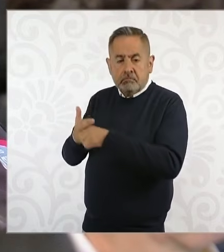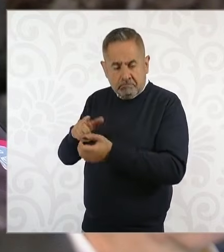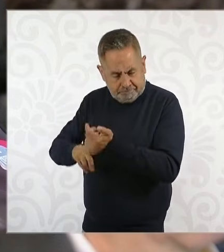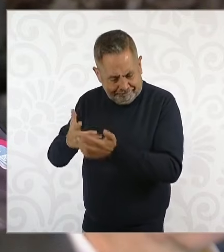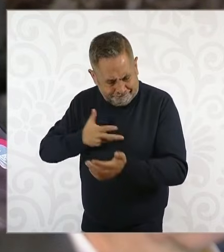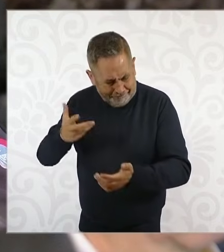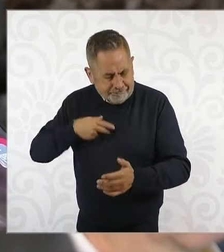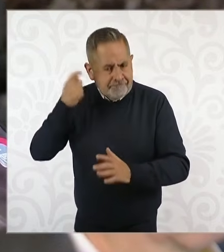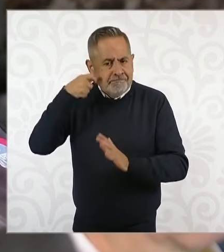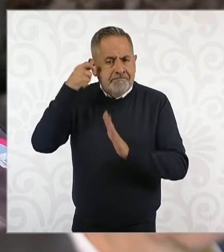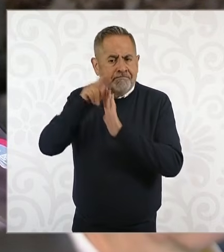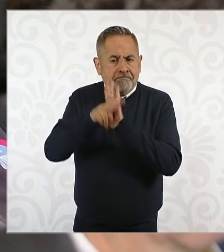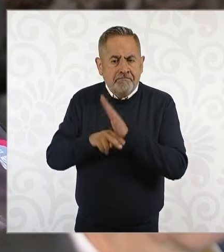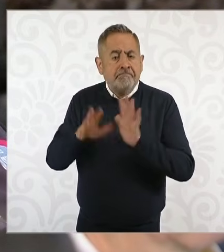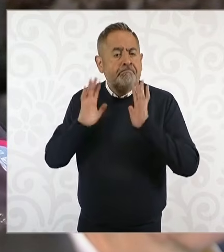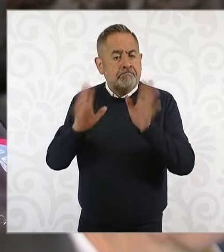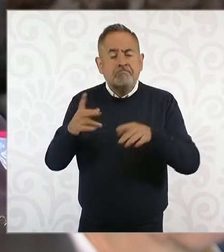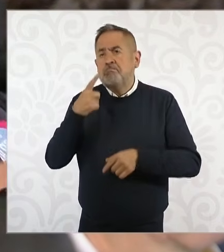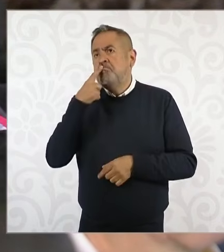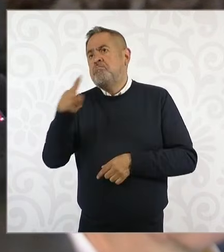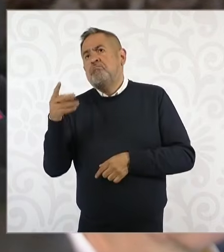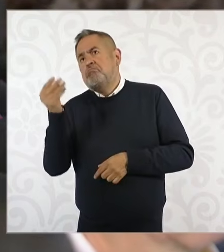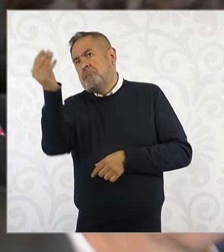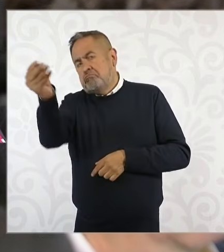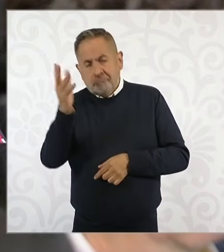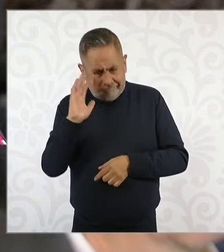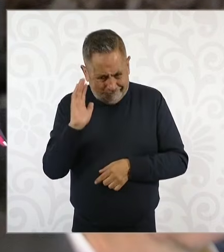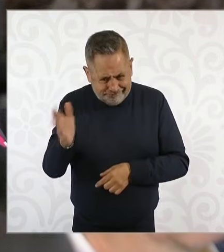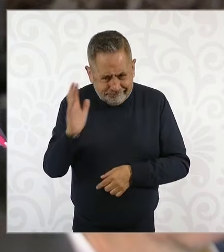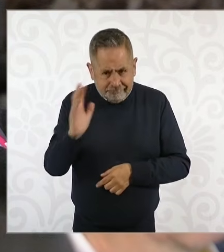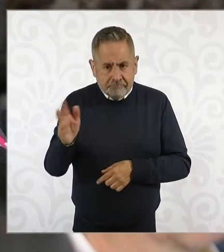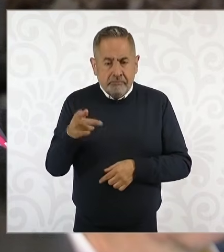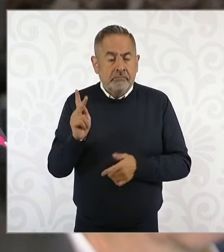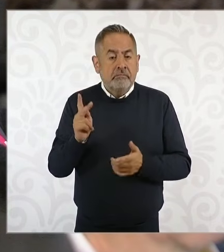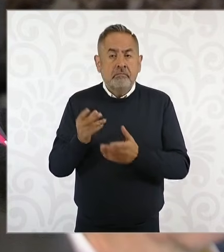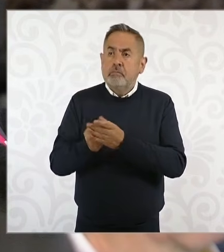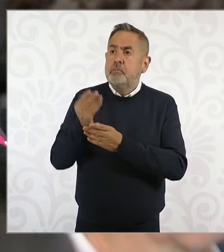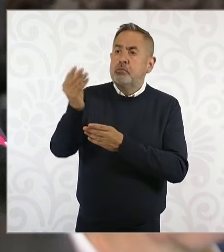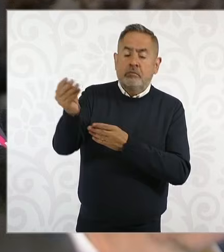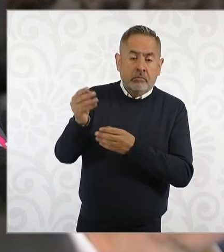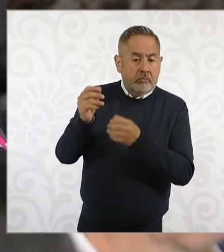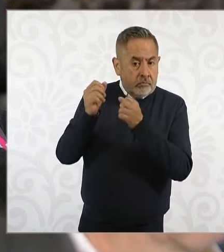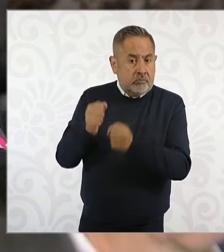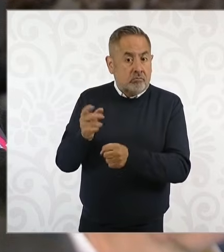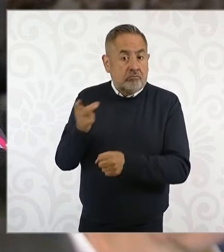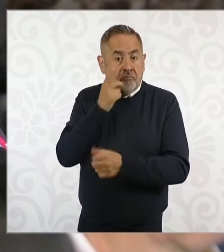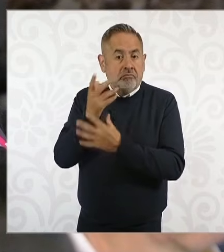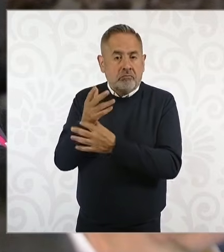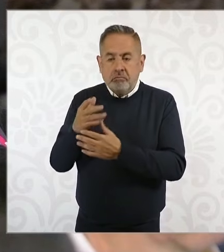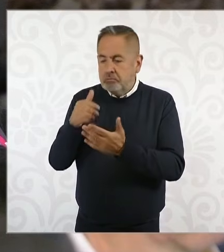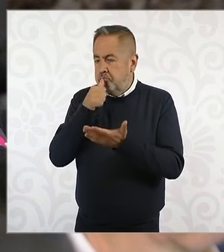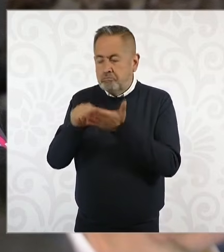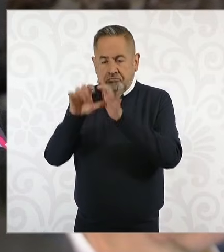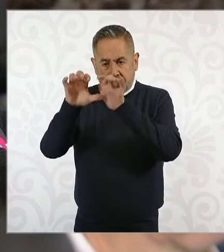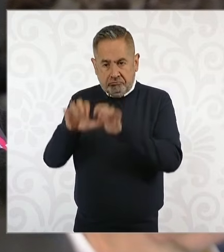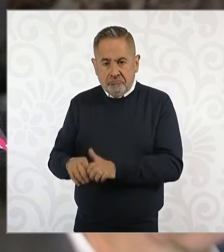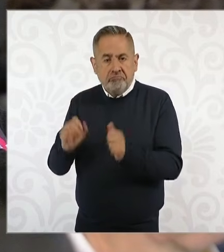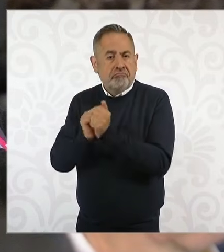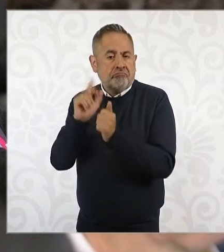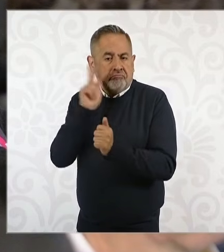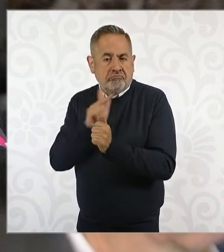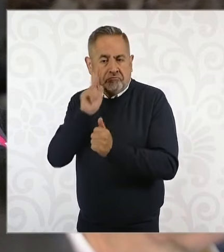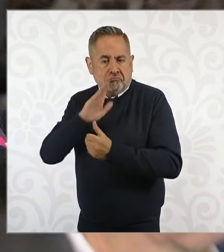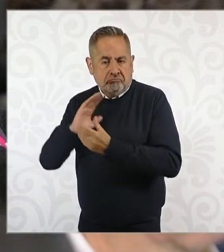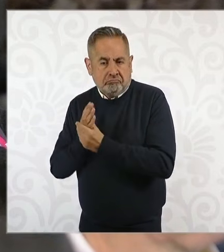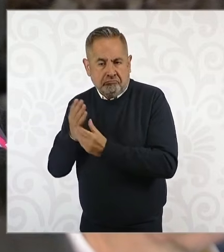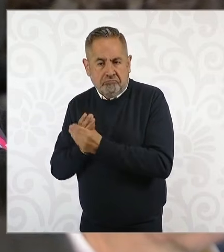estos videos y han presentado denuncias y también aseguran que ya le presentaron un documento con las pruebas y